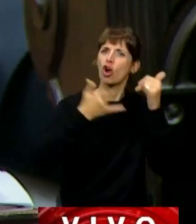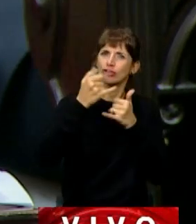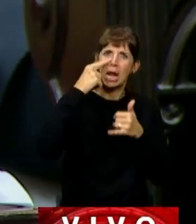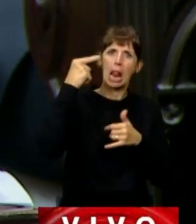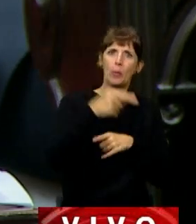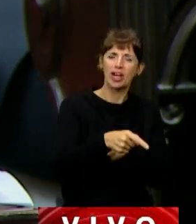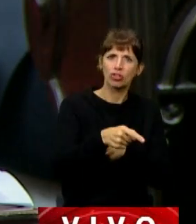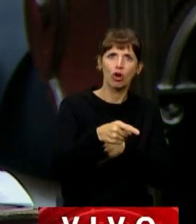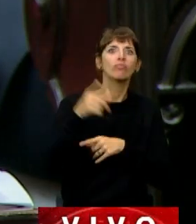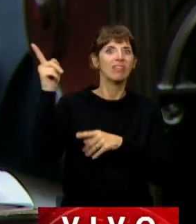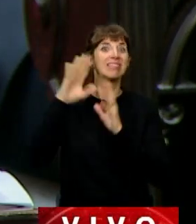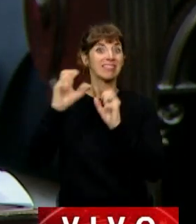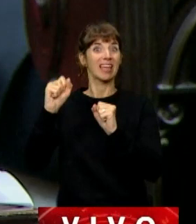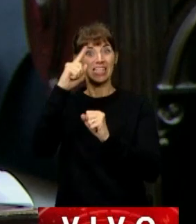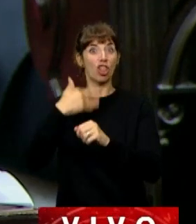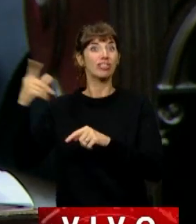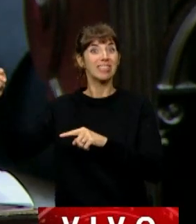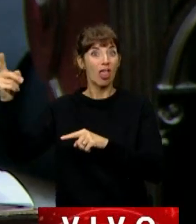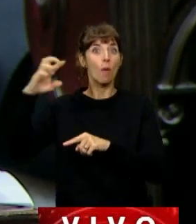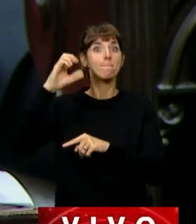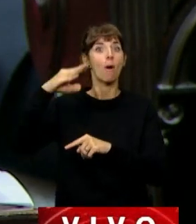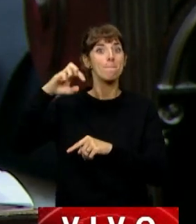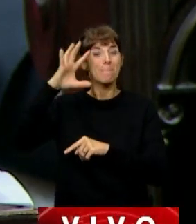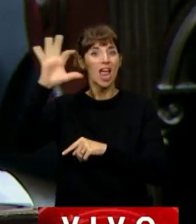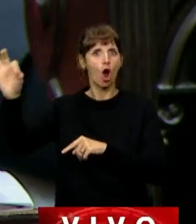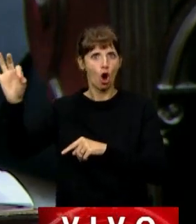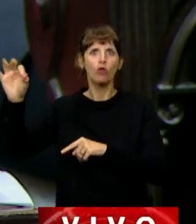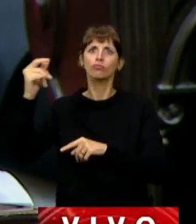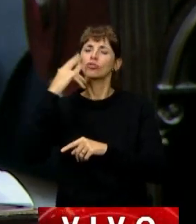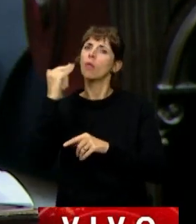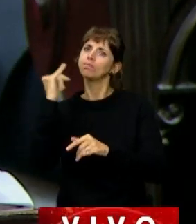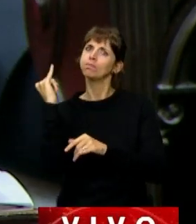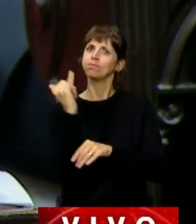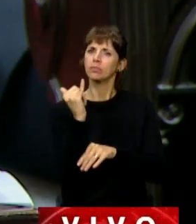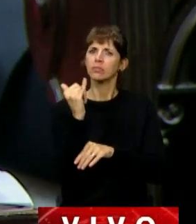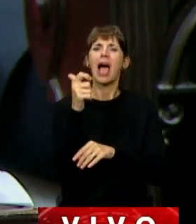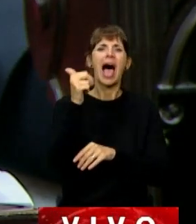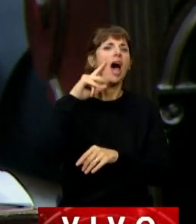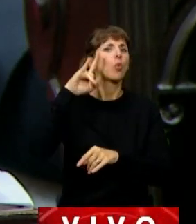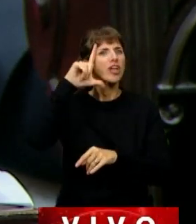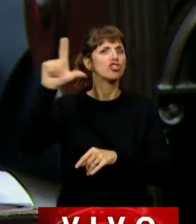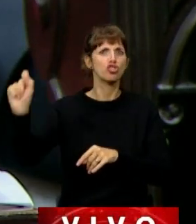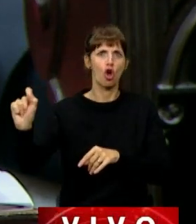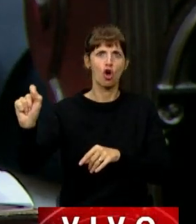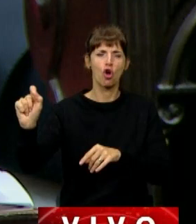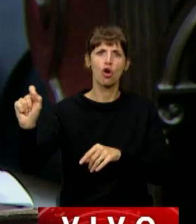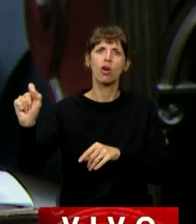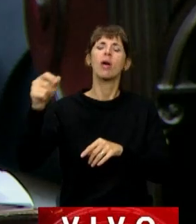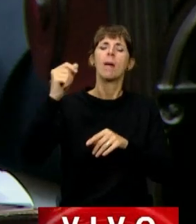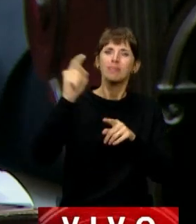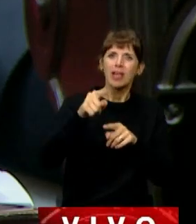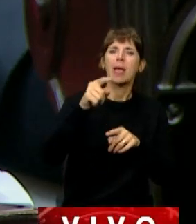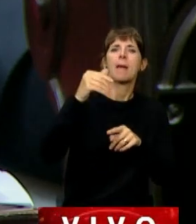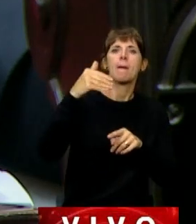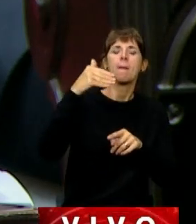entonces secretario de Estado, Mike Pompeo, le había comunicado a Jorge Argüello que Benjamín Netanyahu se